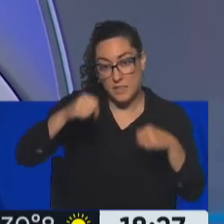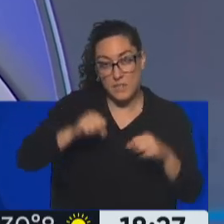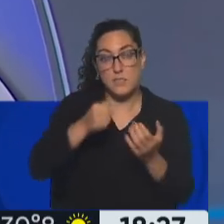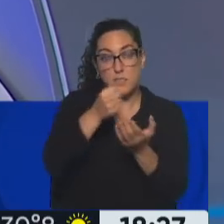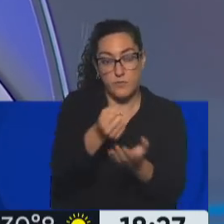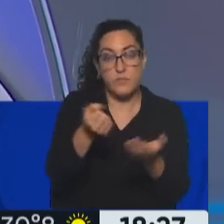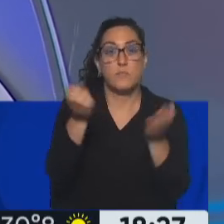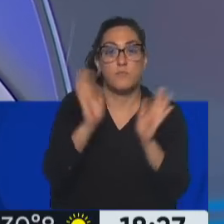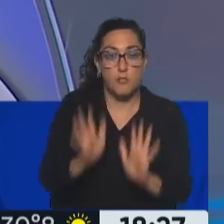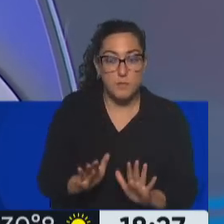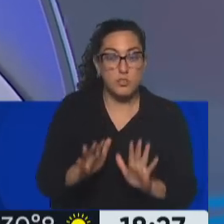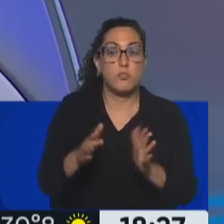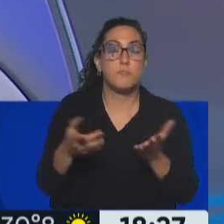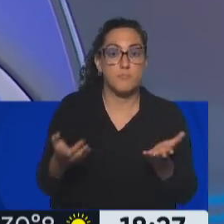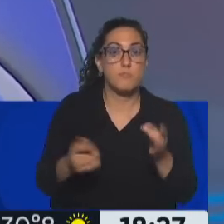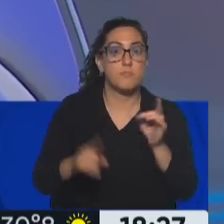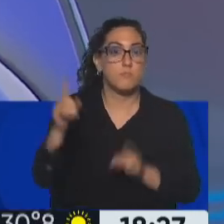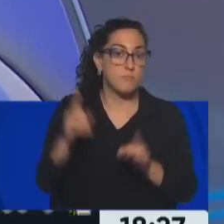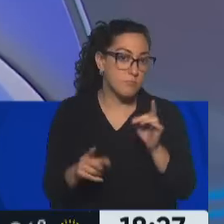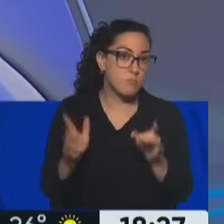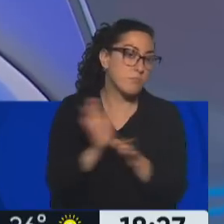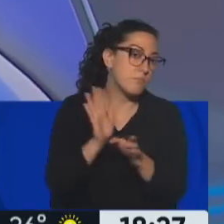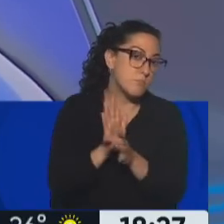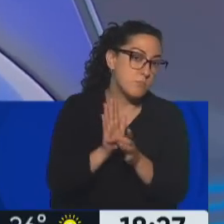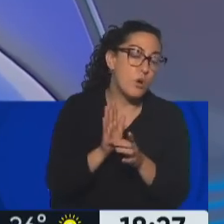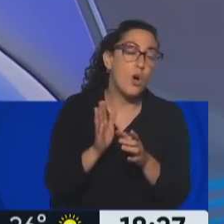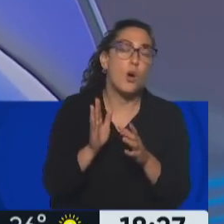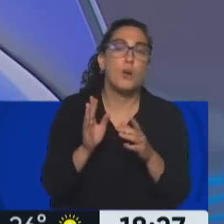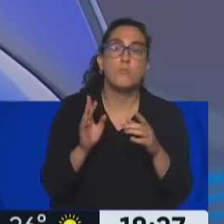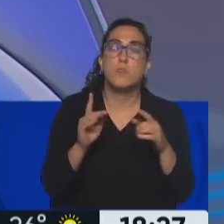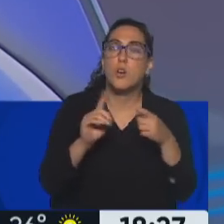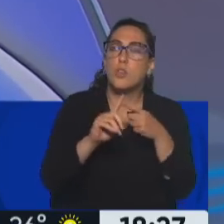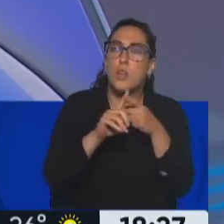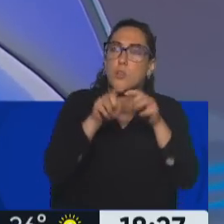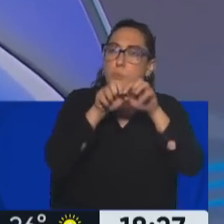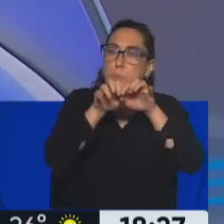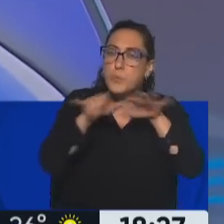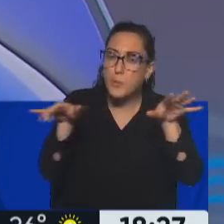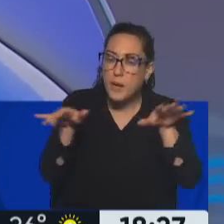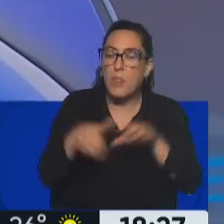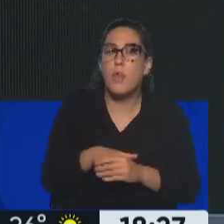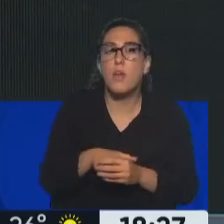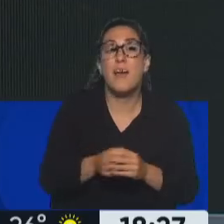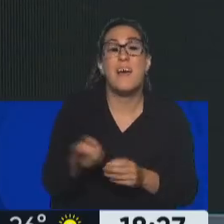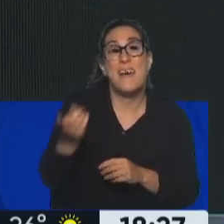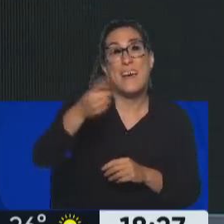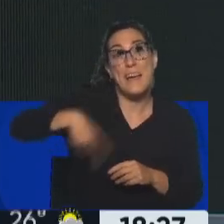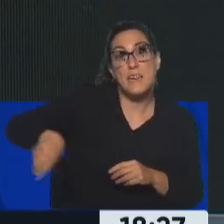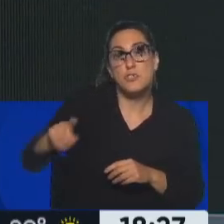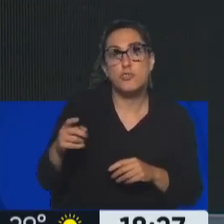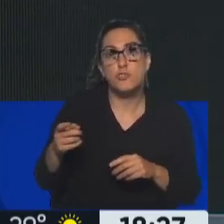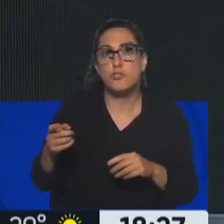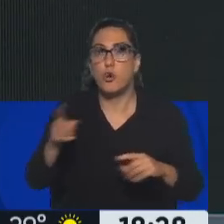financiado, muchos de ellos actúan como una especie de red que colabora, que